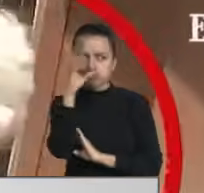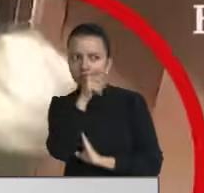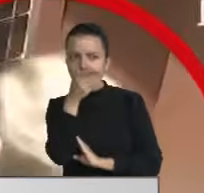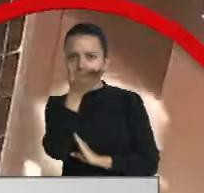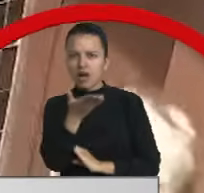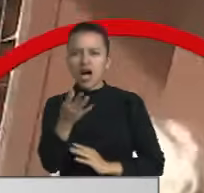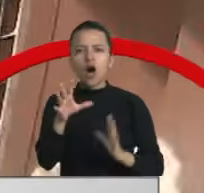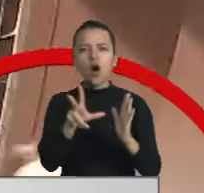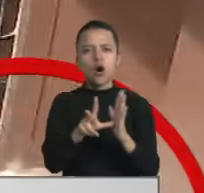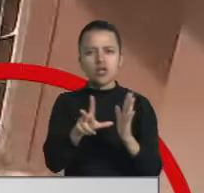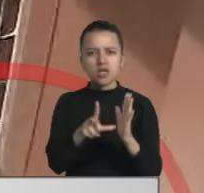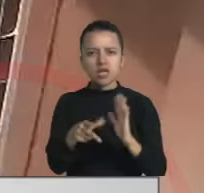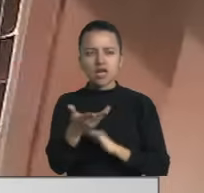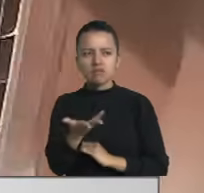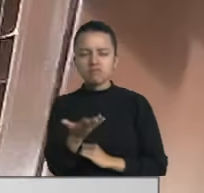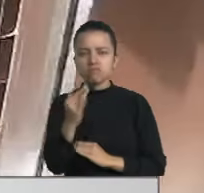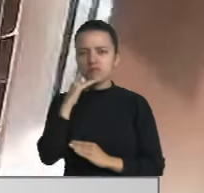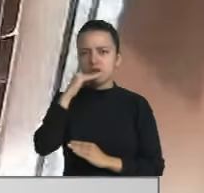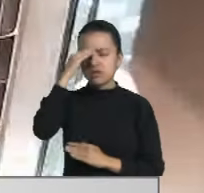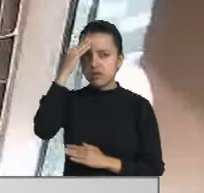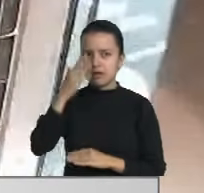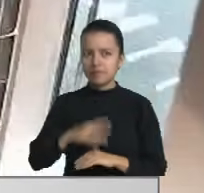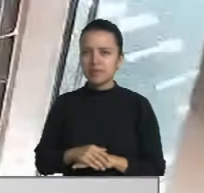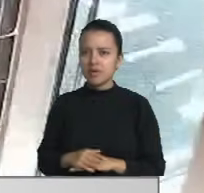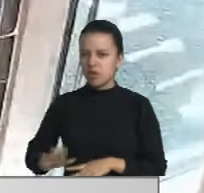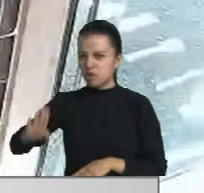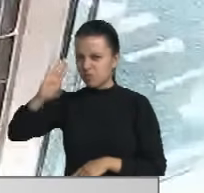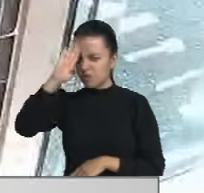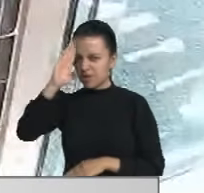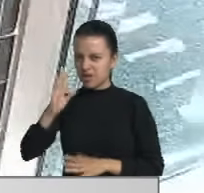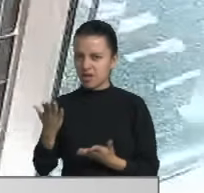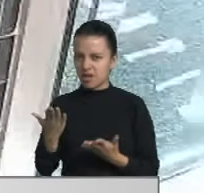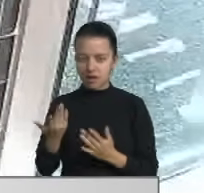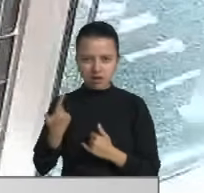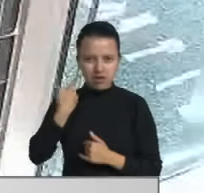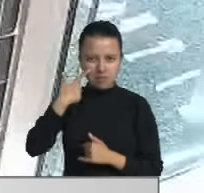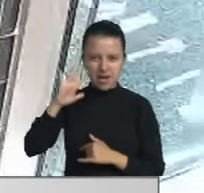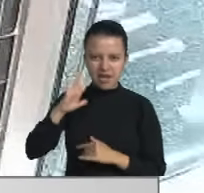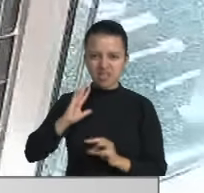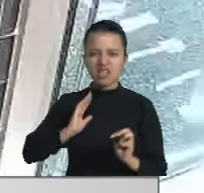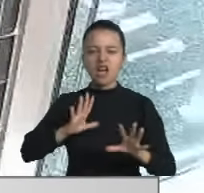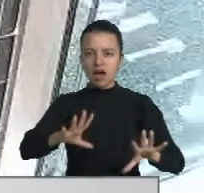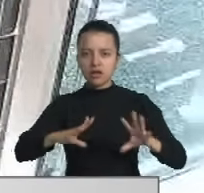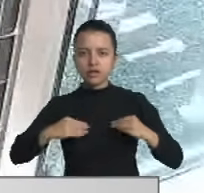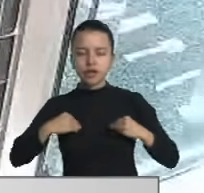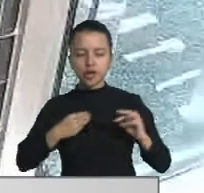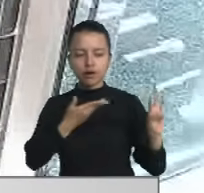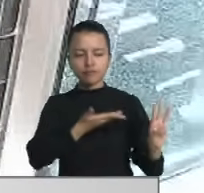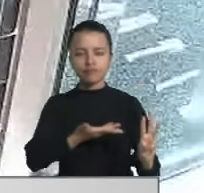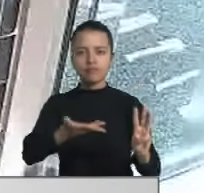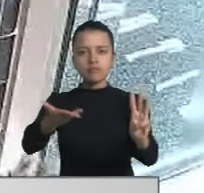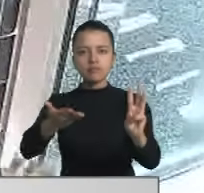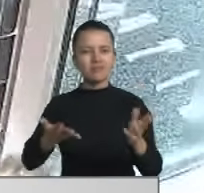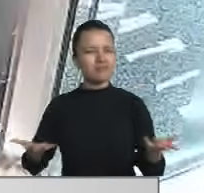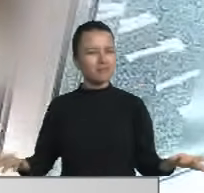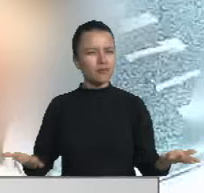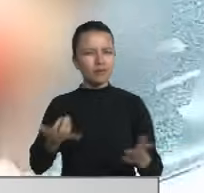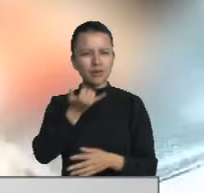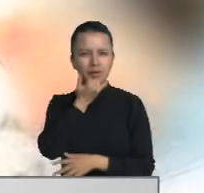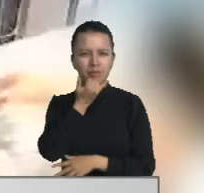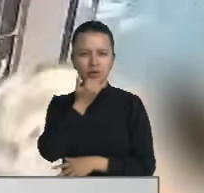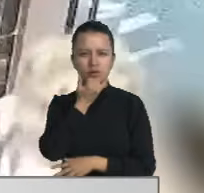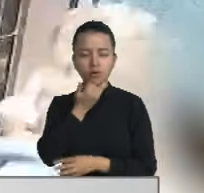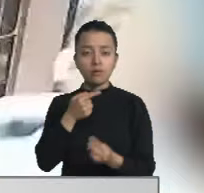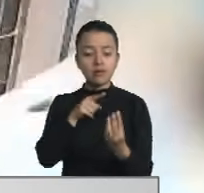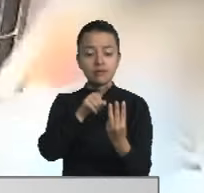hubo alguna presunta irregularidad en el proceso cuando estas niñas se encontraban específicamente en la